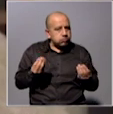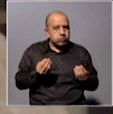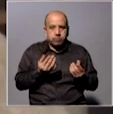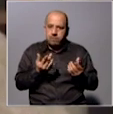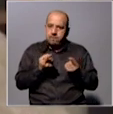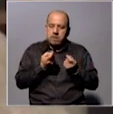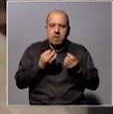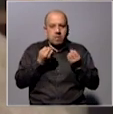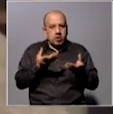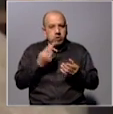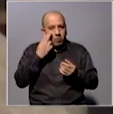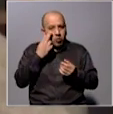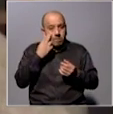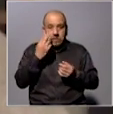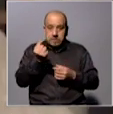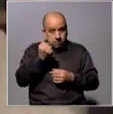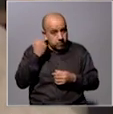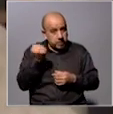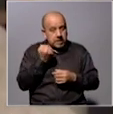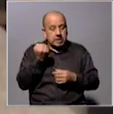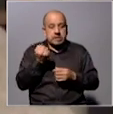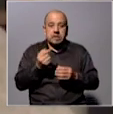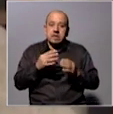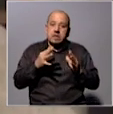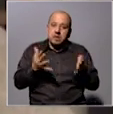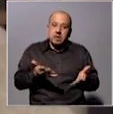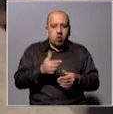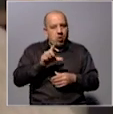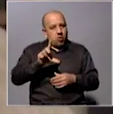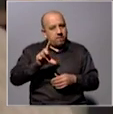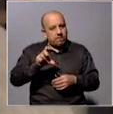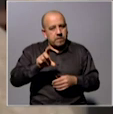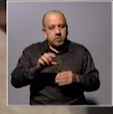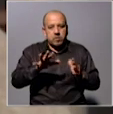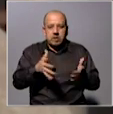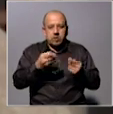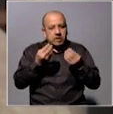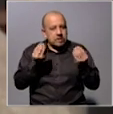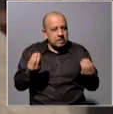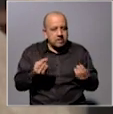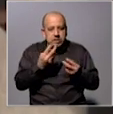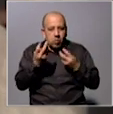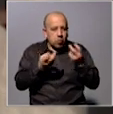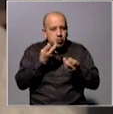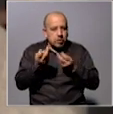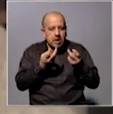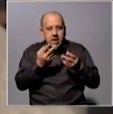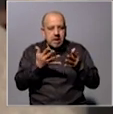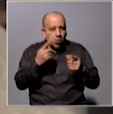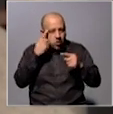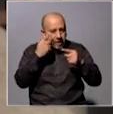sentido de que son problemas importantes. Uh-huh. Y obviamente lo que se busca de todo esto